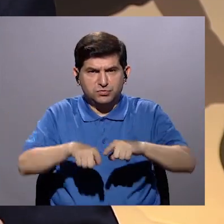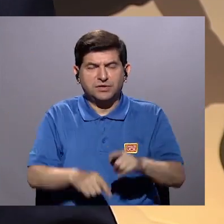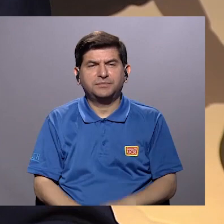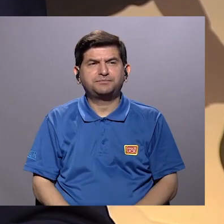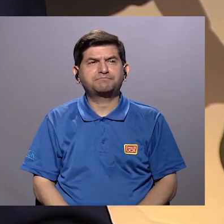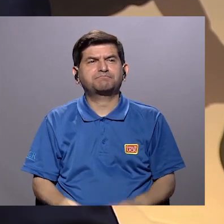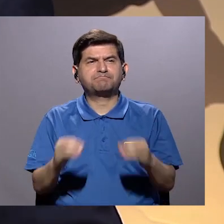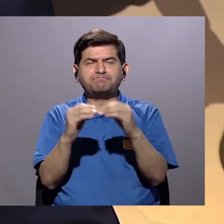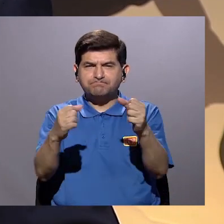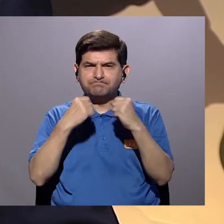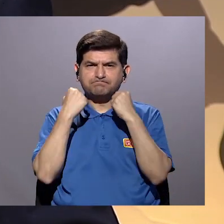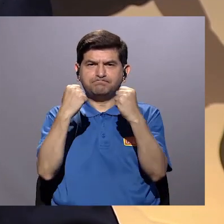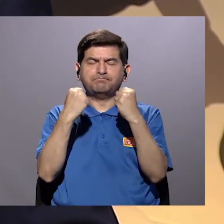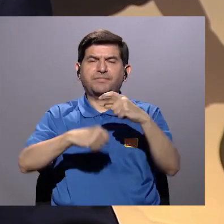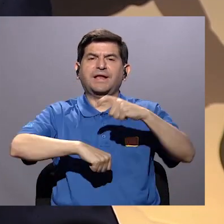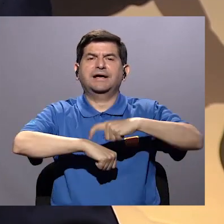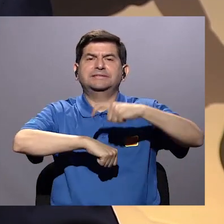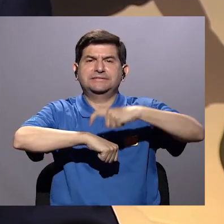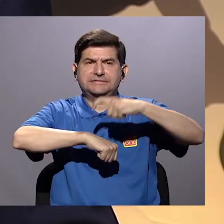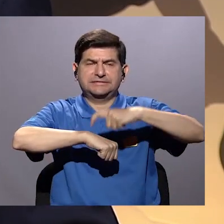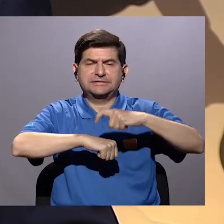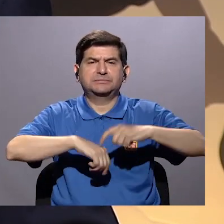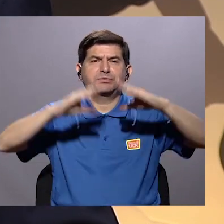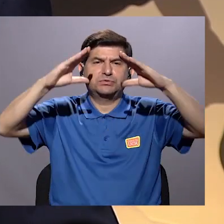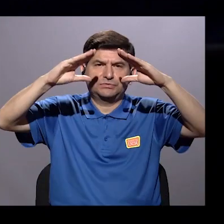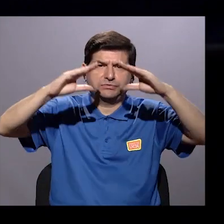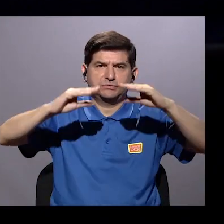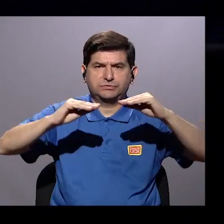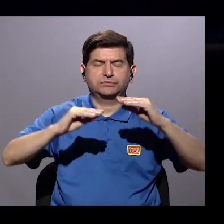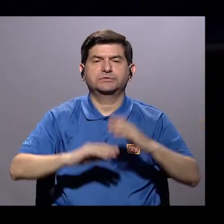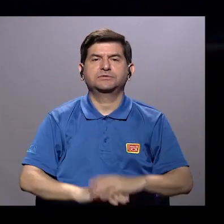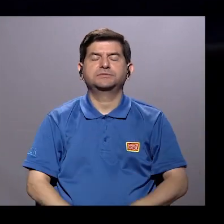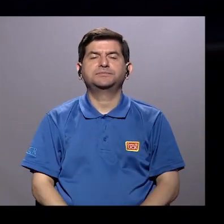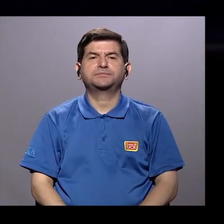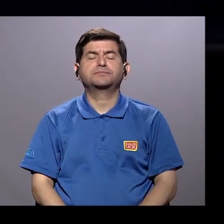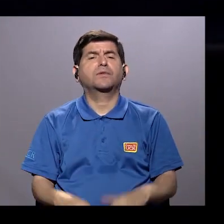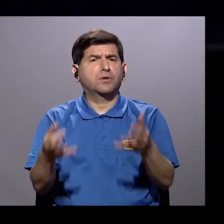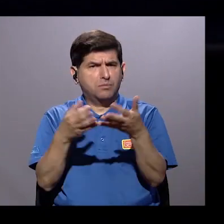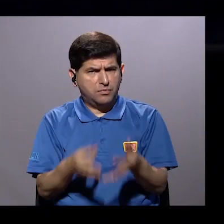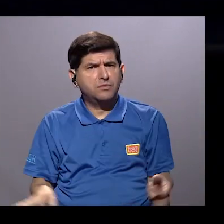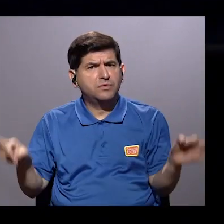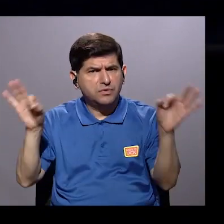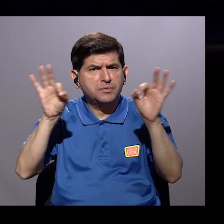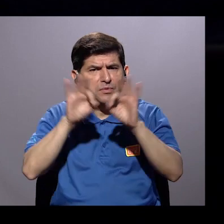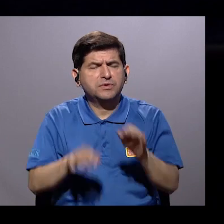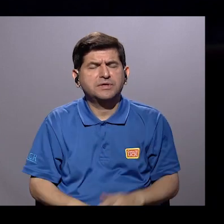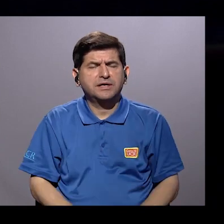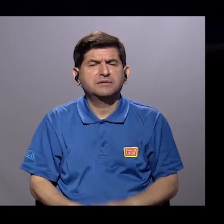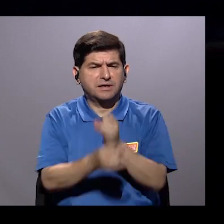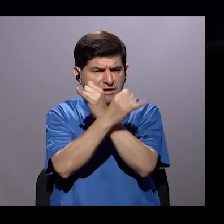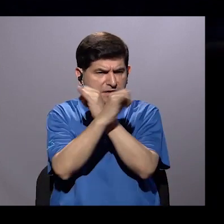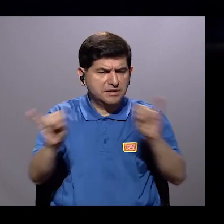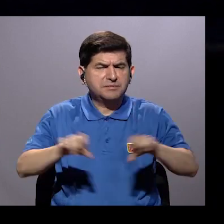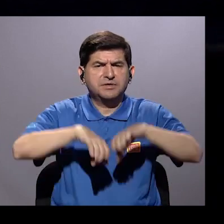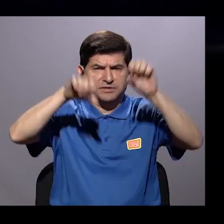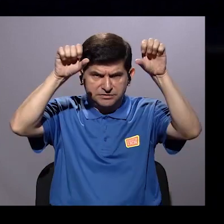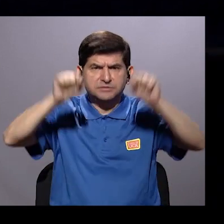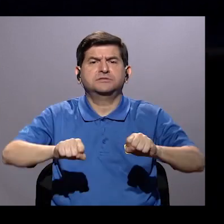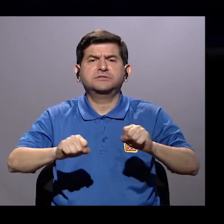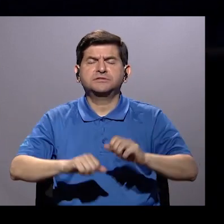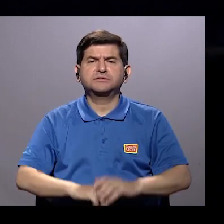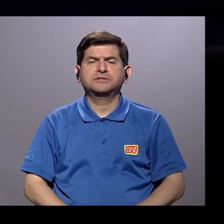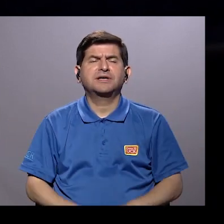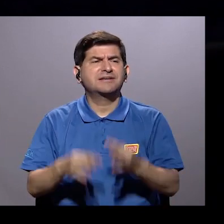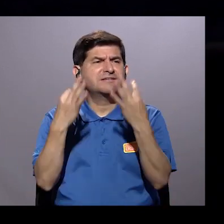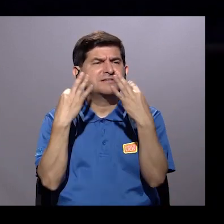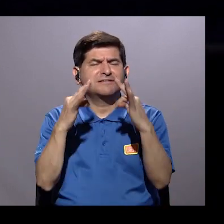mayor intensidad en épocas de la noche, por ejemplo. Entonces, y es importante para la autonomía, digamos, del sistema,